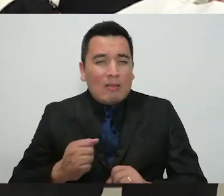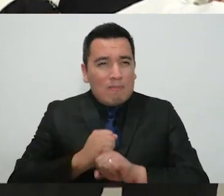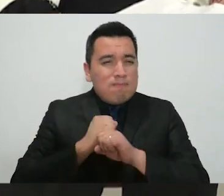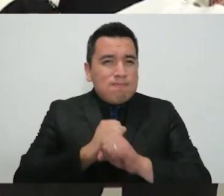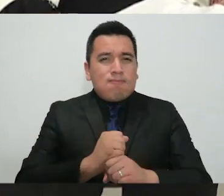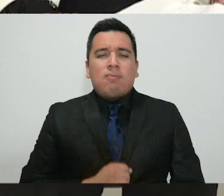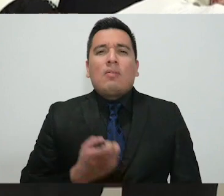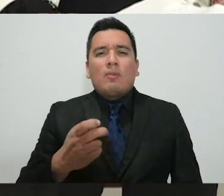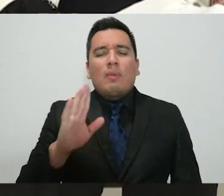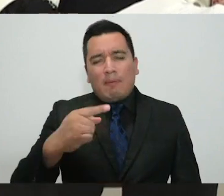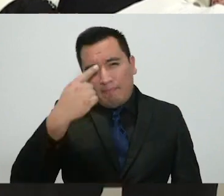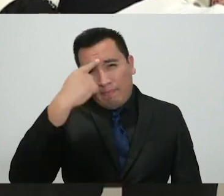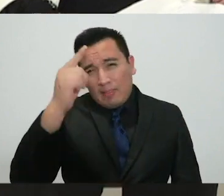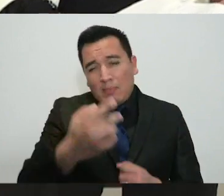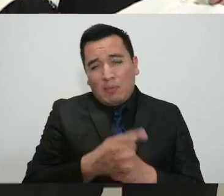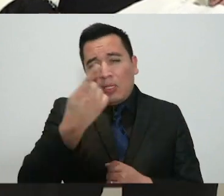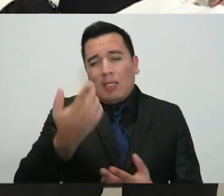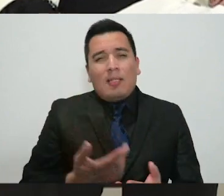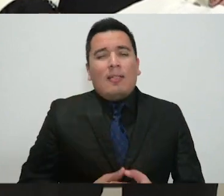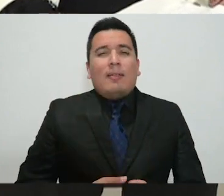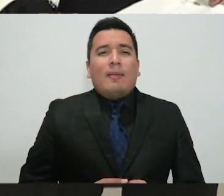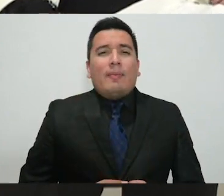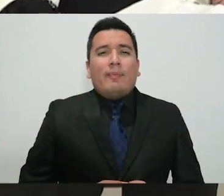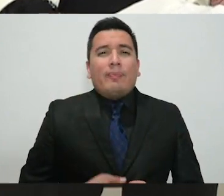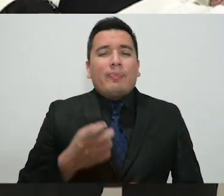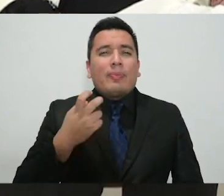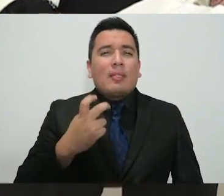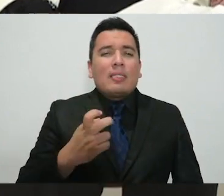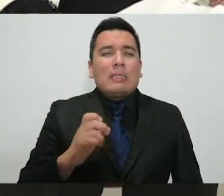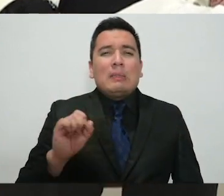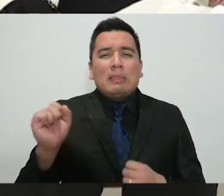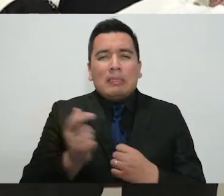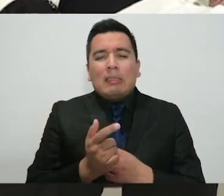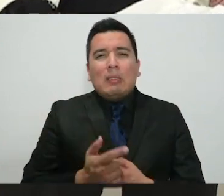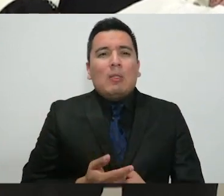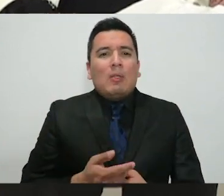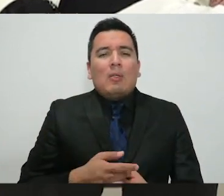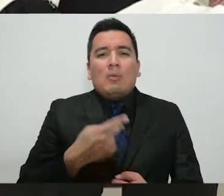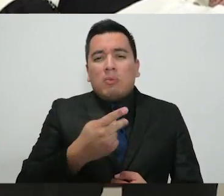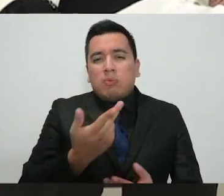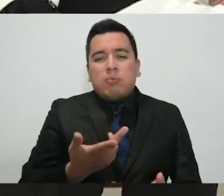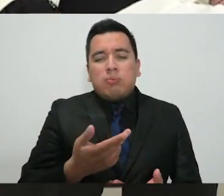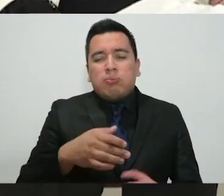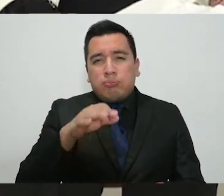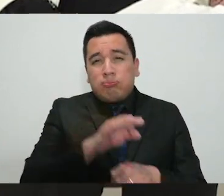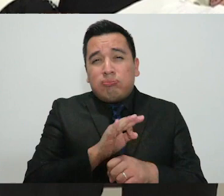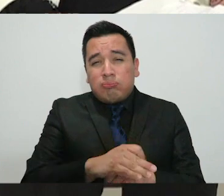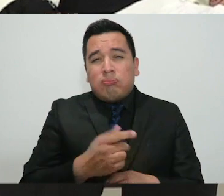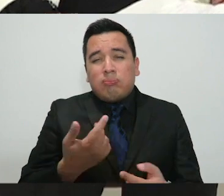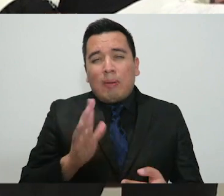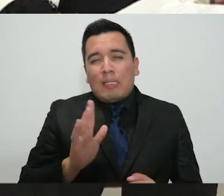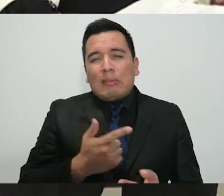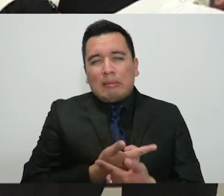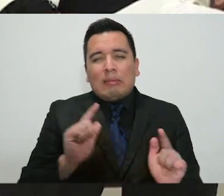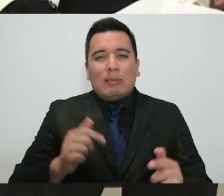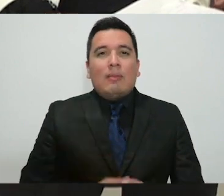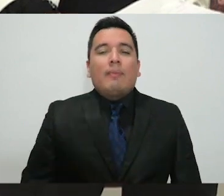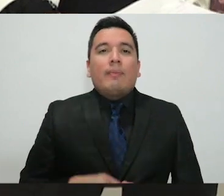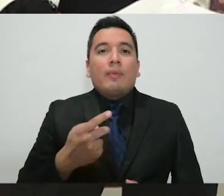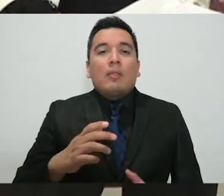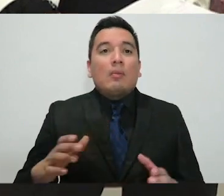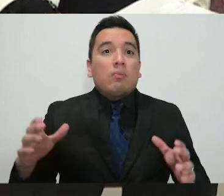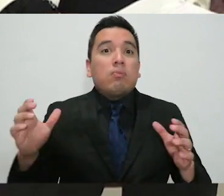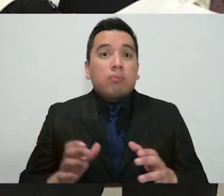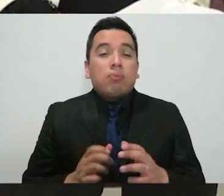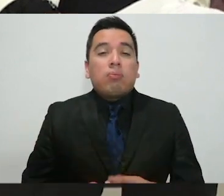pueda facilitar, porque finalmente esto es algo en uso de sus plenas libertades, y lo que tienen que hacer los órganos electorales